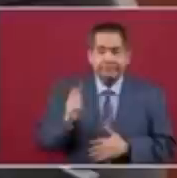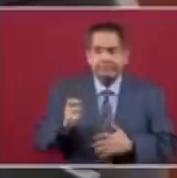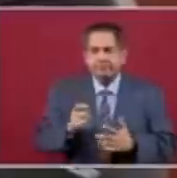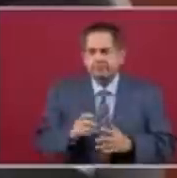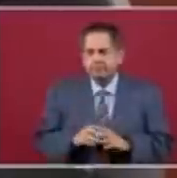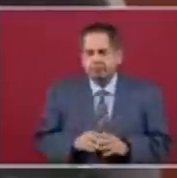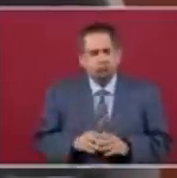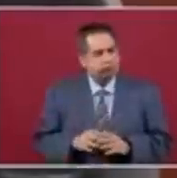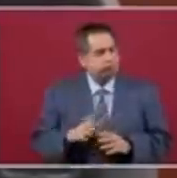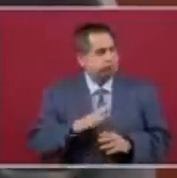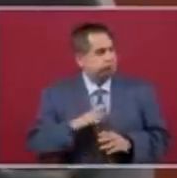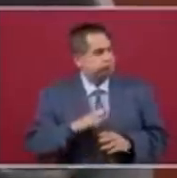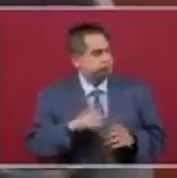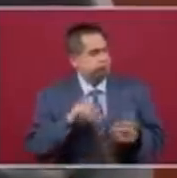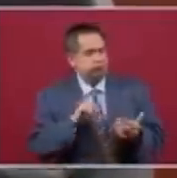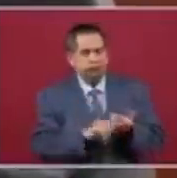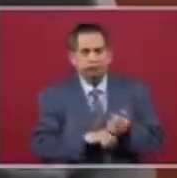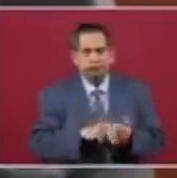una